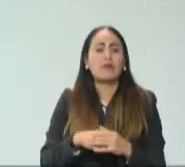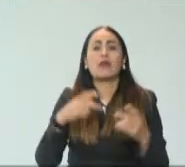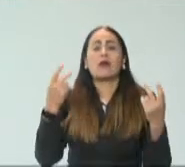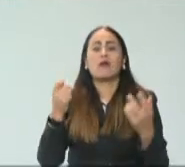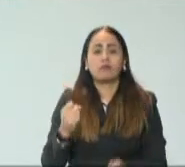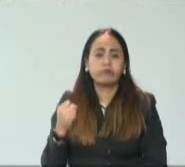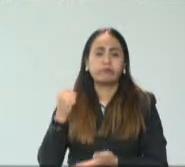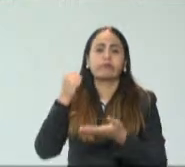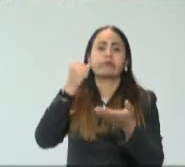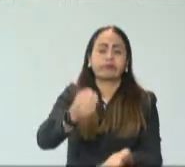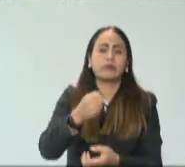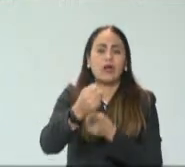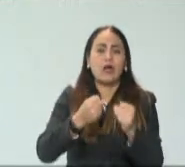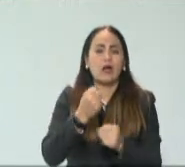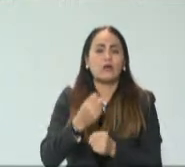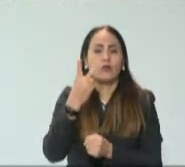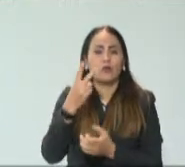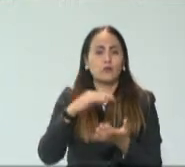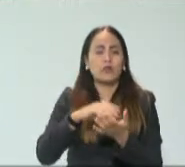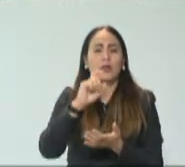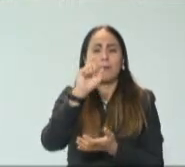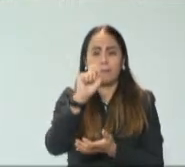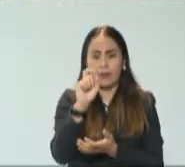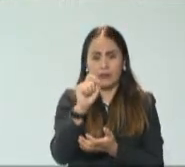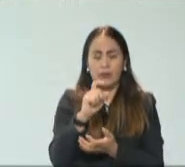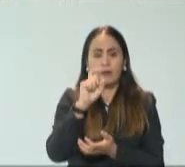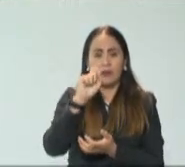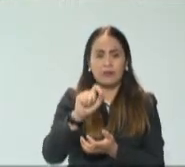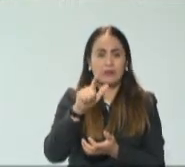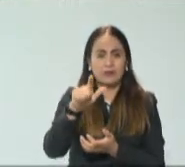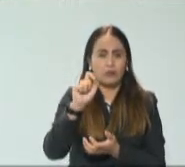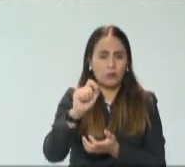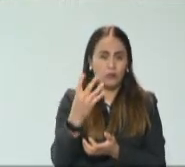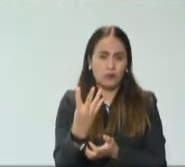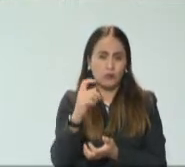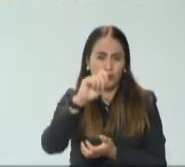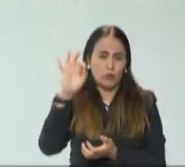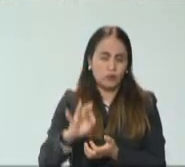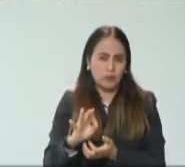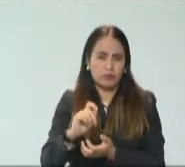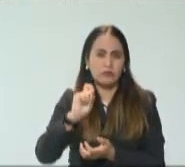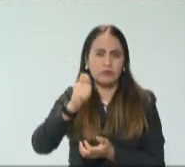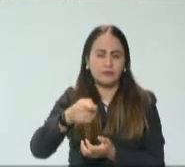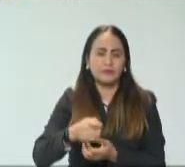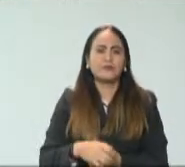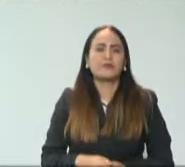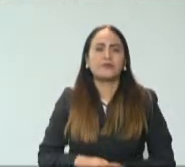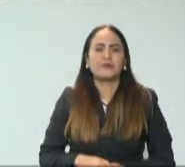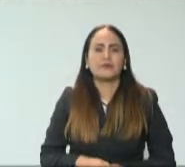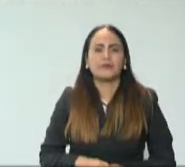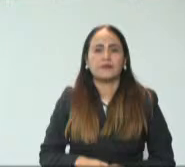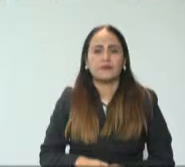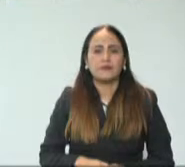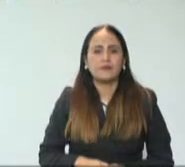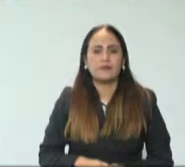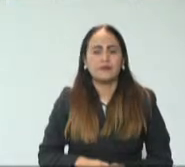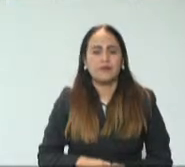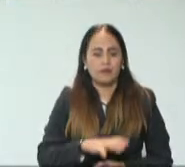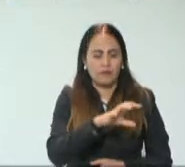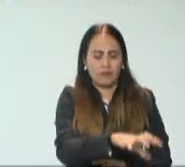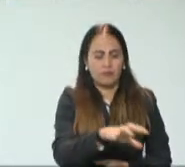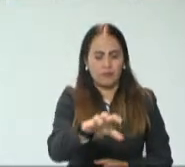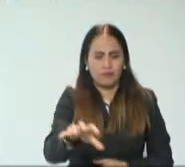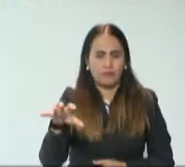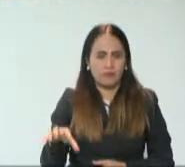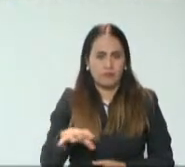presupuesto del 2020 el 27.4 por se ejerce eh A partir de las delegaciones